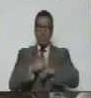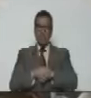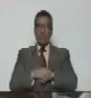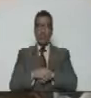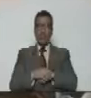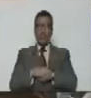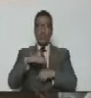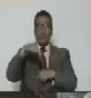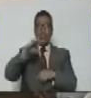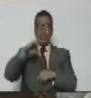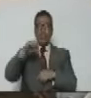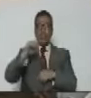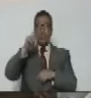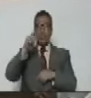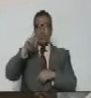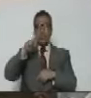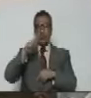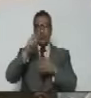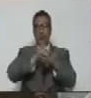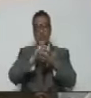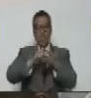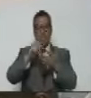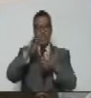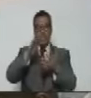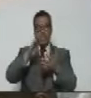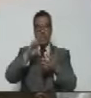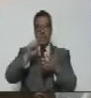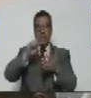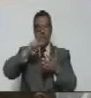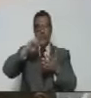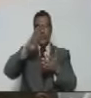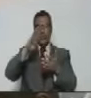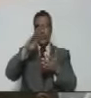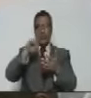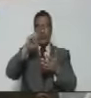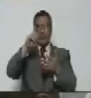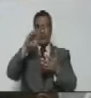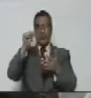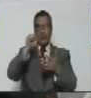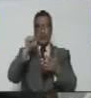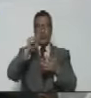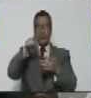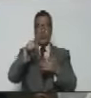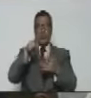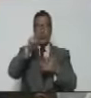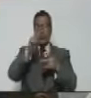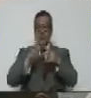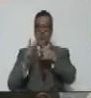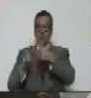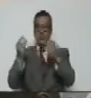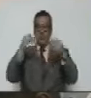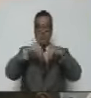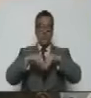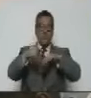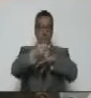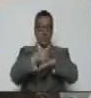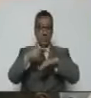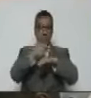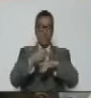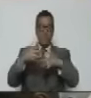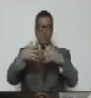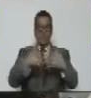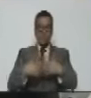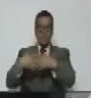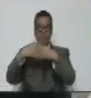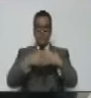en Qatar y firmadas en Barbados, donde las partes en conflicto el gobierno de los Estados